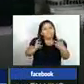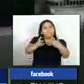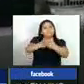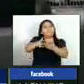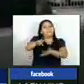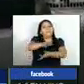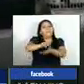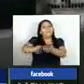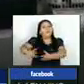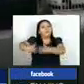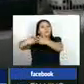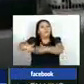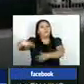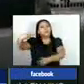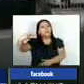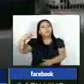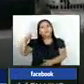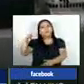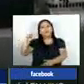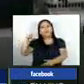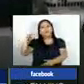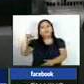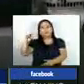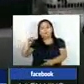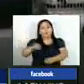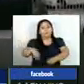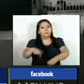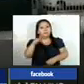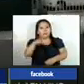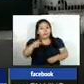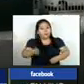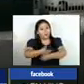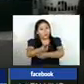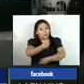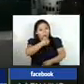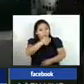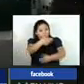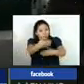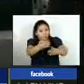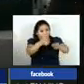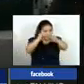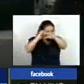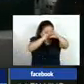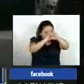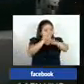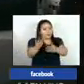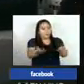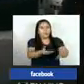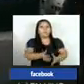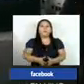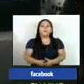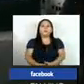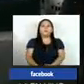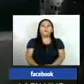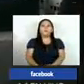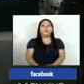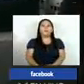planeta con Holcim. Esa la información que tenía para compartir con ustedes. Con esto, retorno a señal hasta el estudio principal.